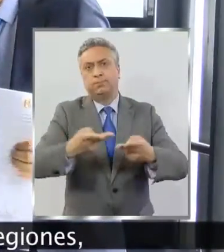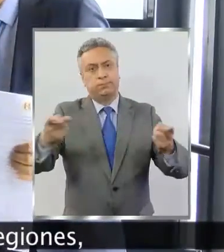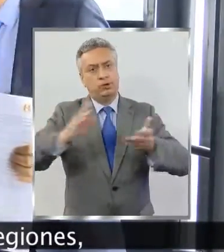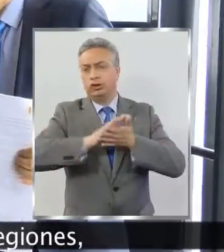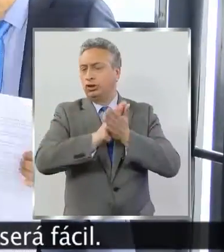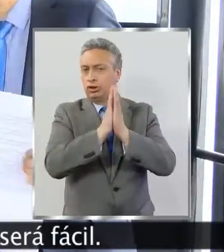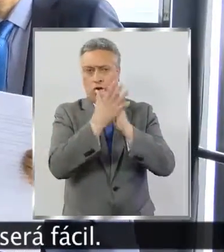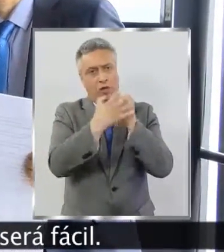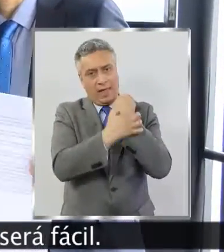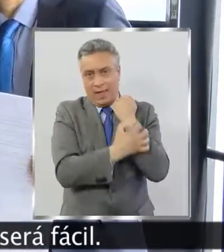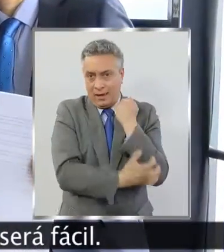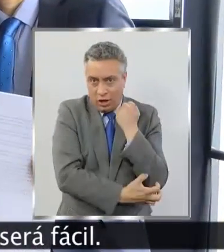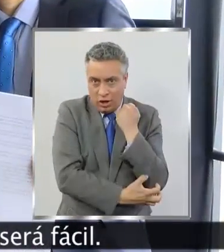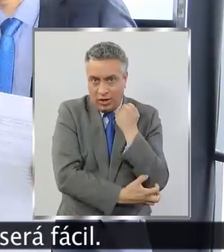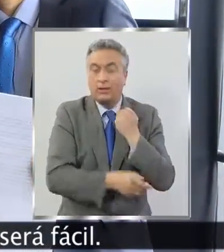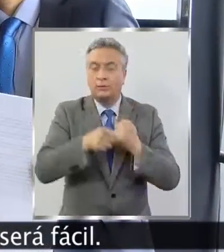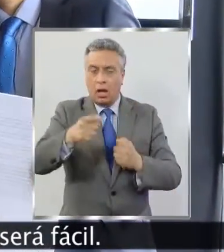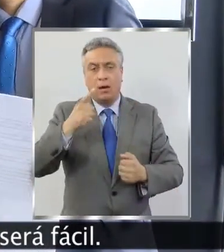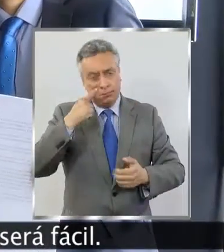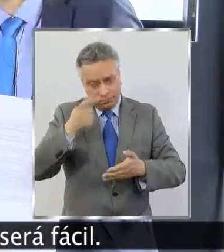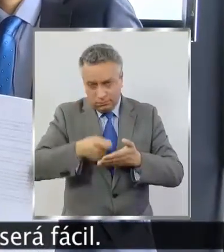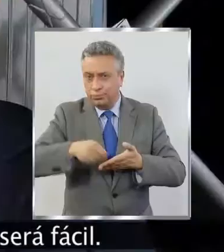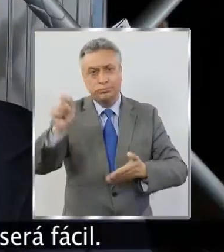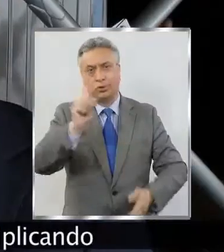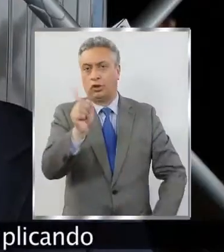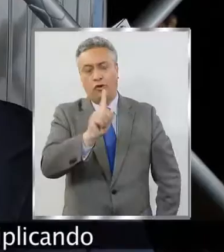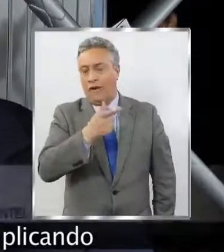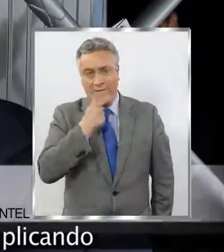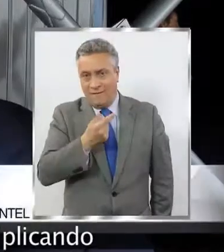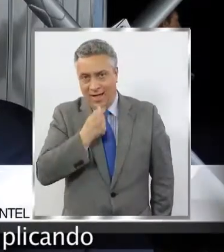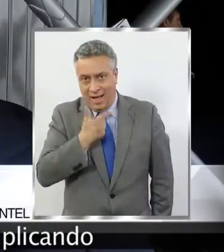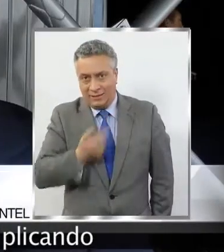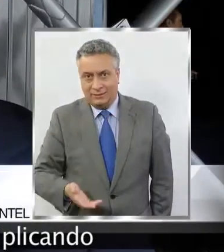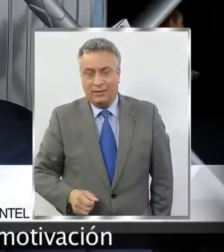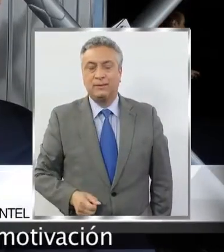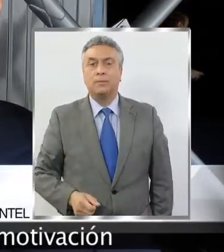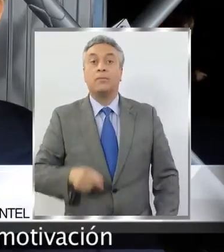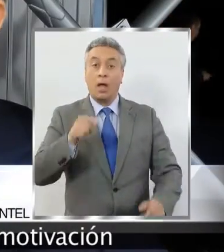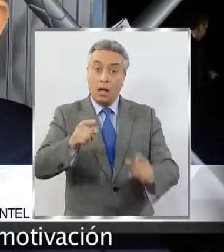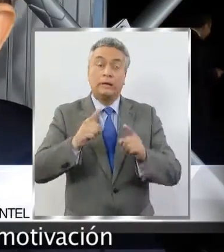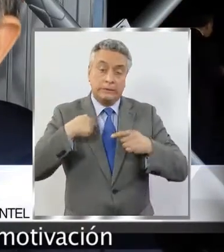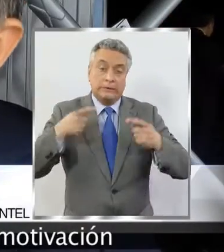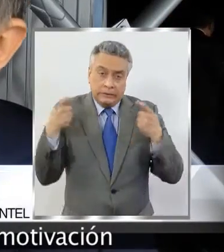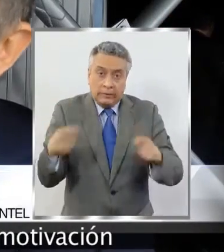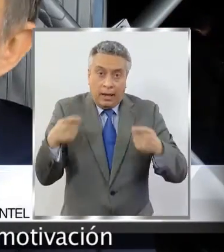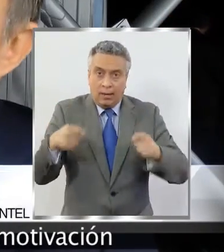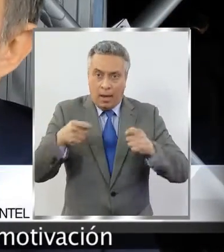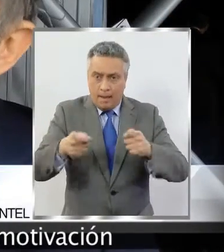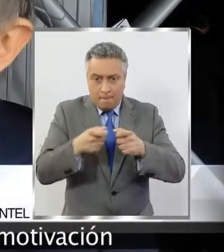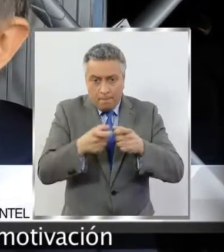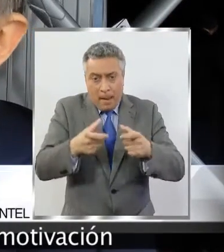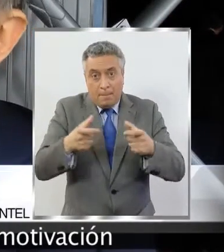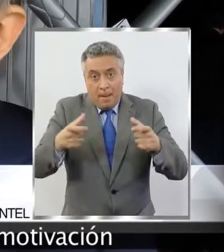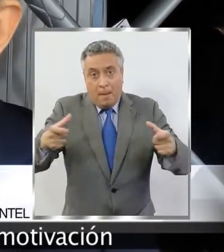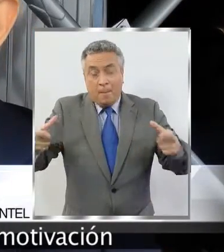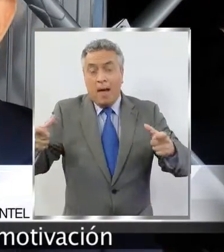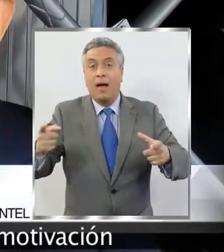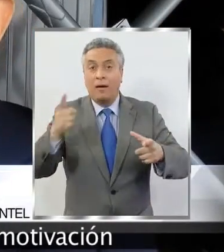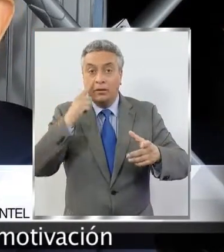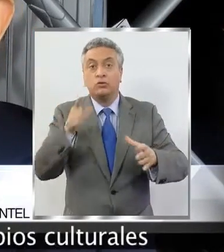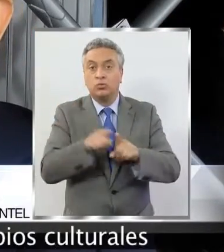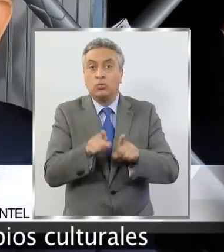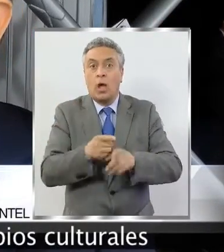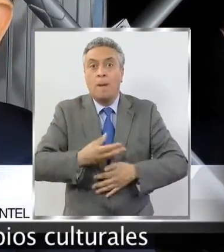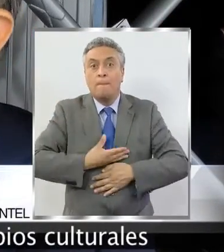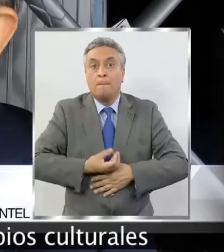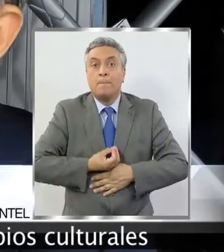las regiones, aunque reconoce que no será fácil. Vamos a tratar de ir multiplicando según la posibilidad de la